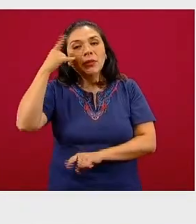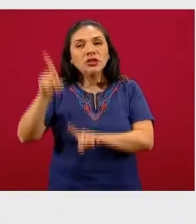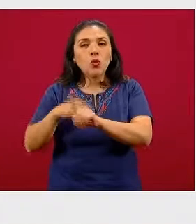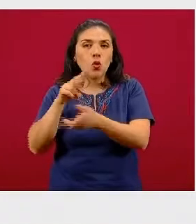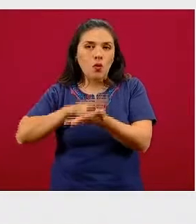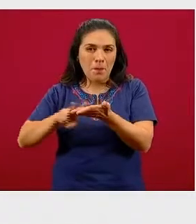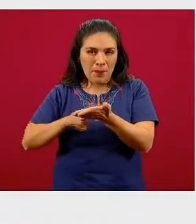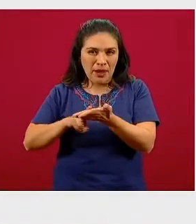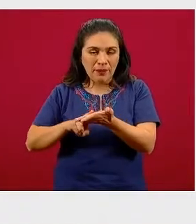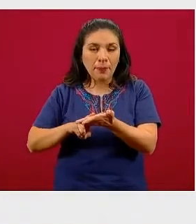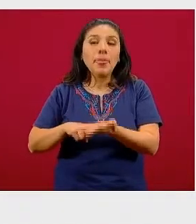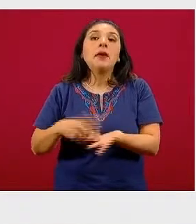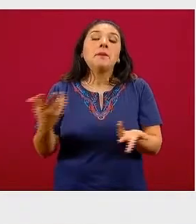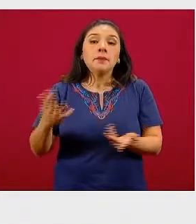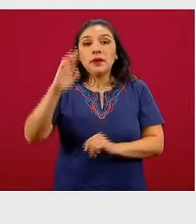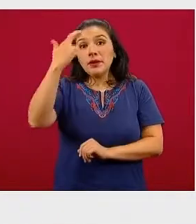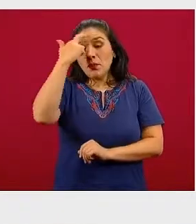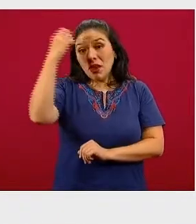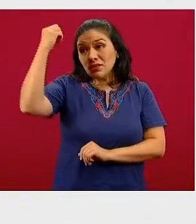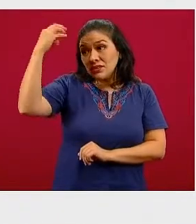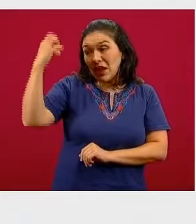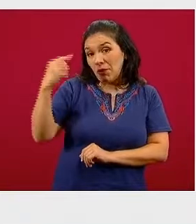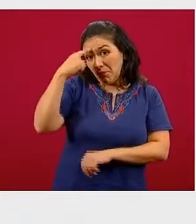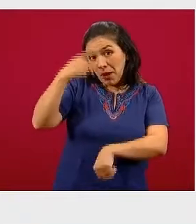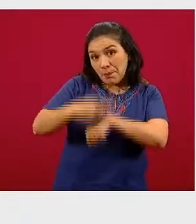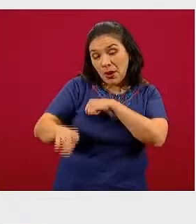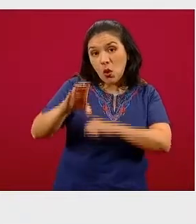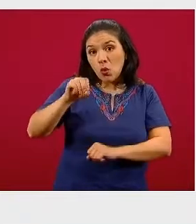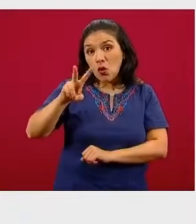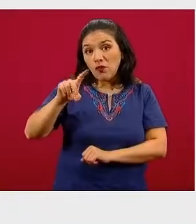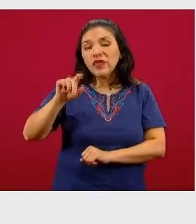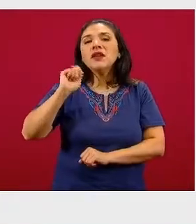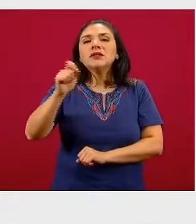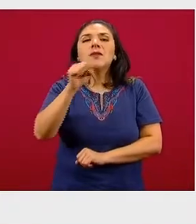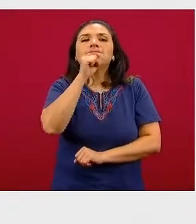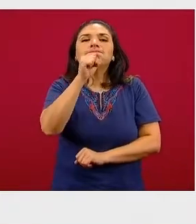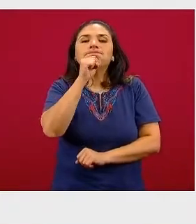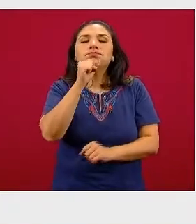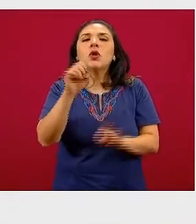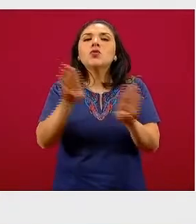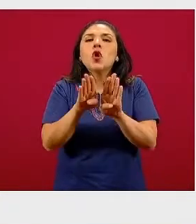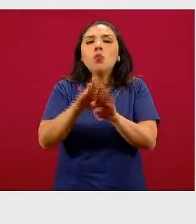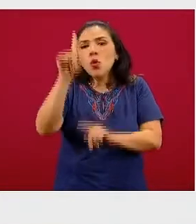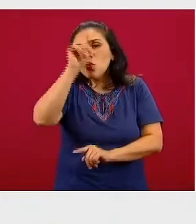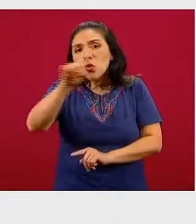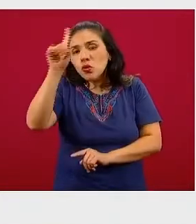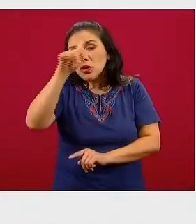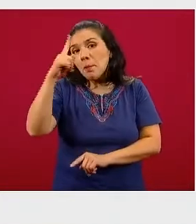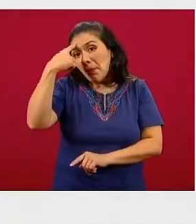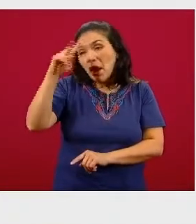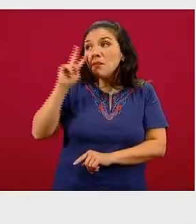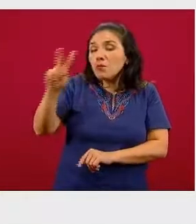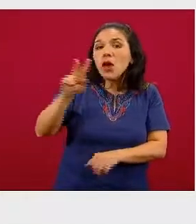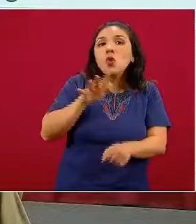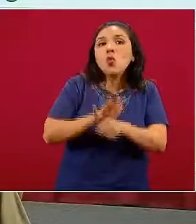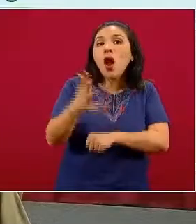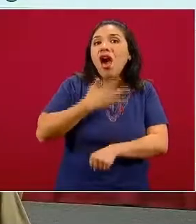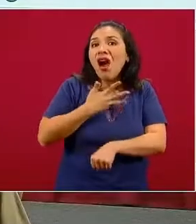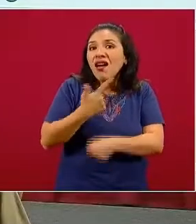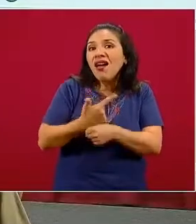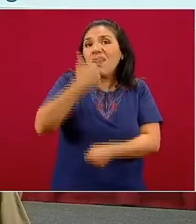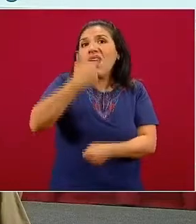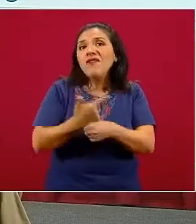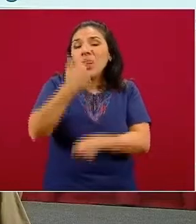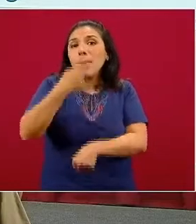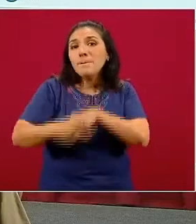verde. Recordar que el semáforo de riesgo COVID es una guía sobre el riesgo estimado